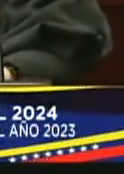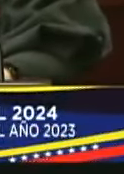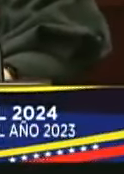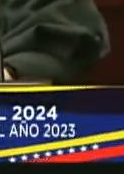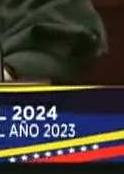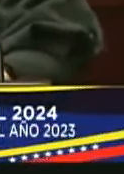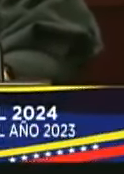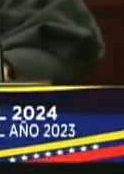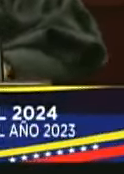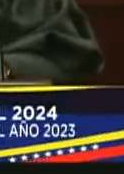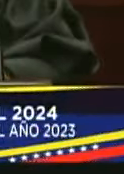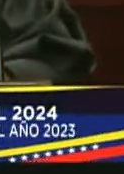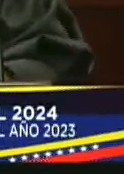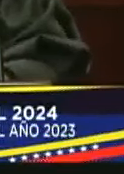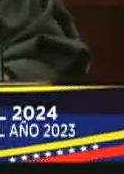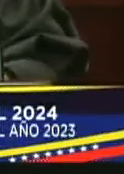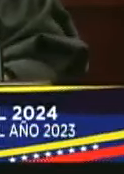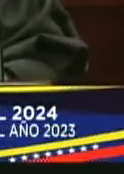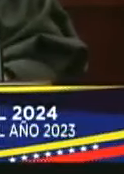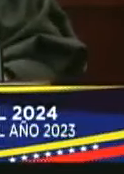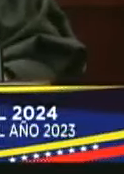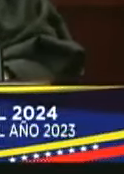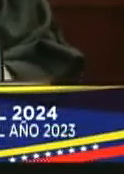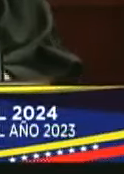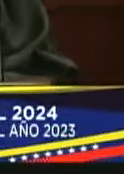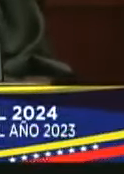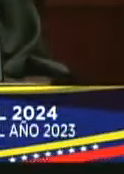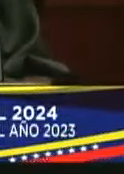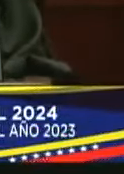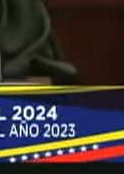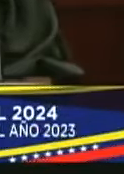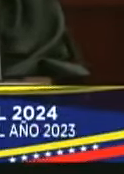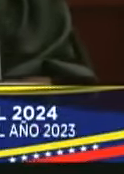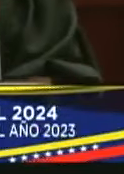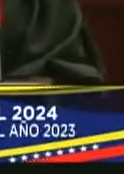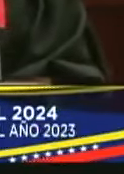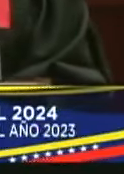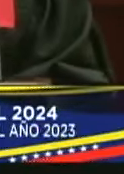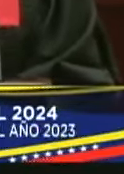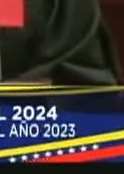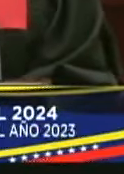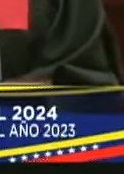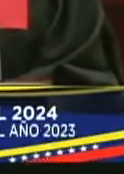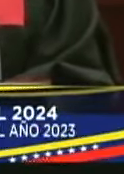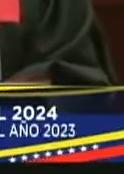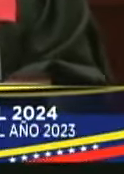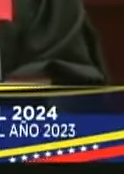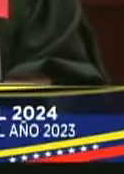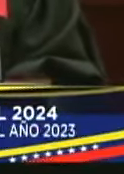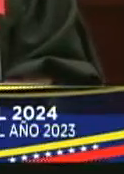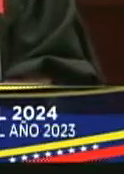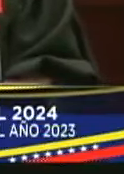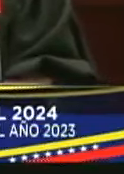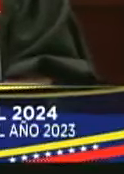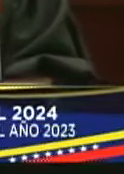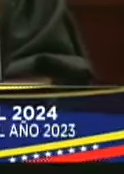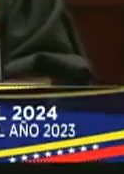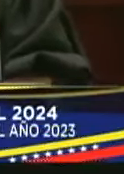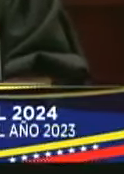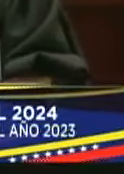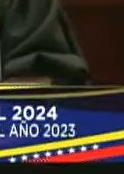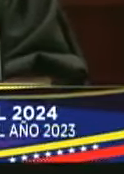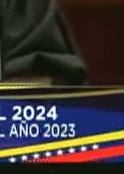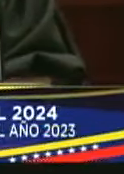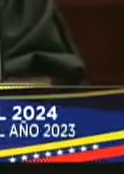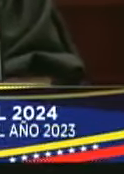doctrina constitucional conocida como nuevo constitucionalismo latinoamericano. Su rasgo esencial es que la